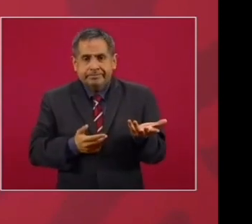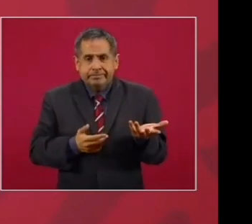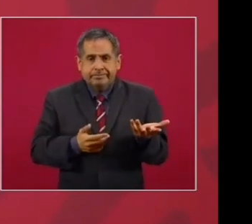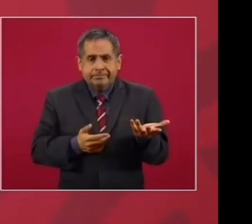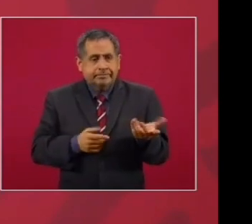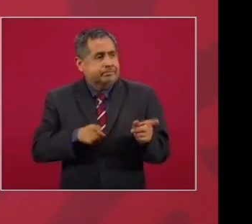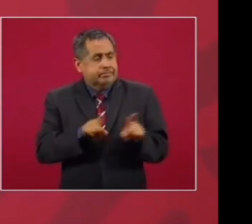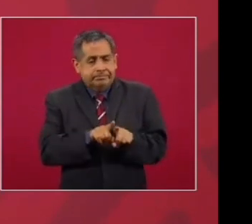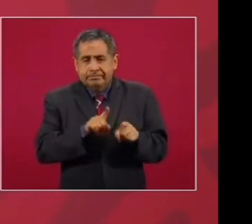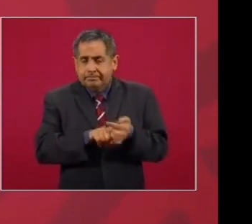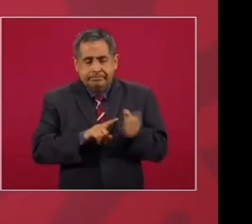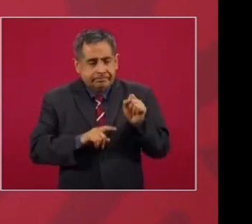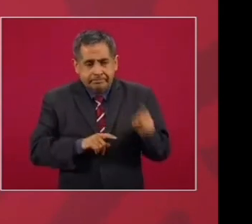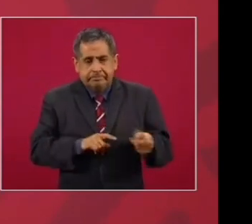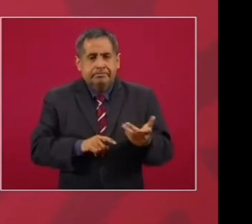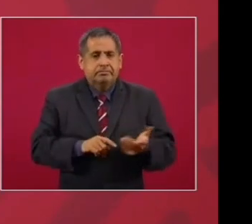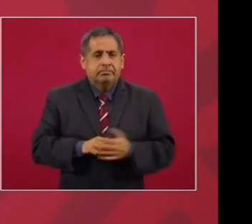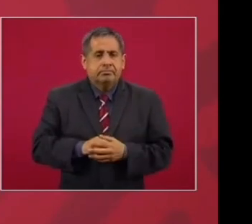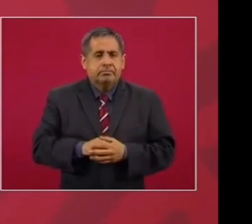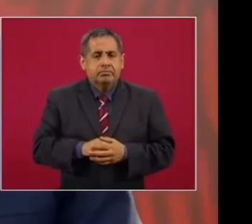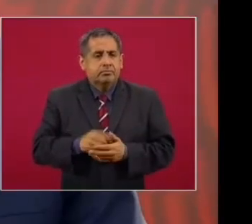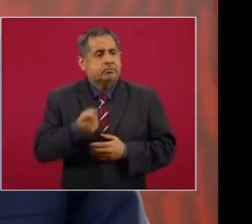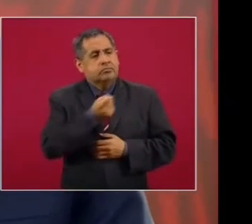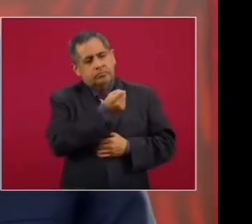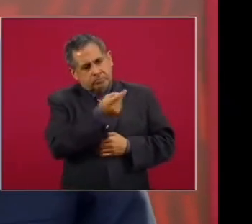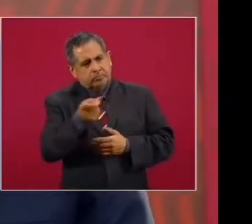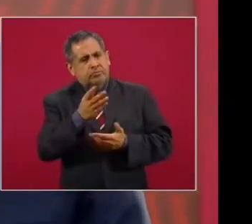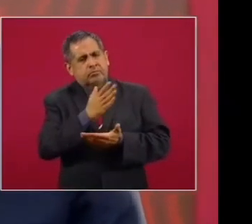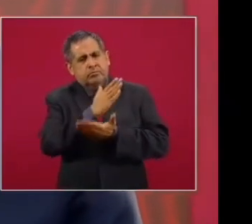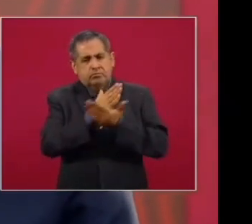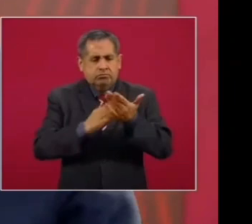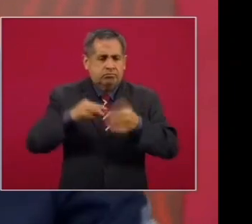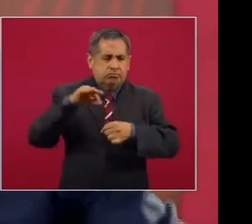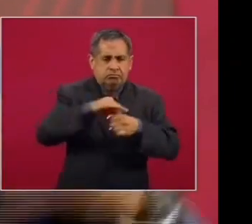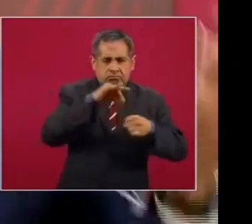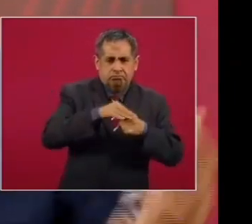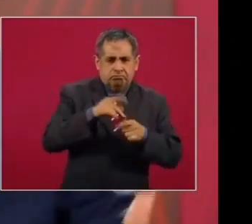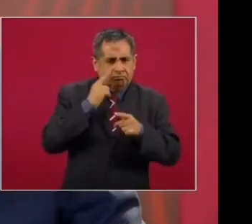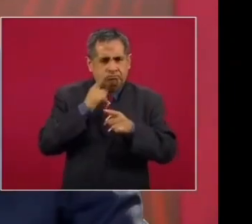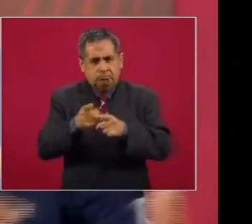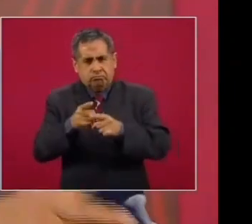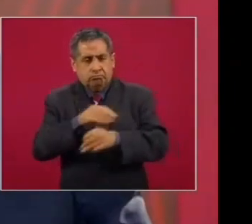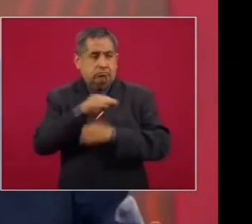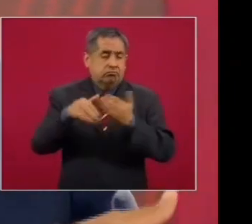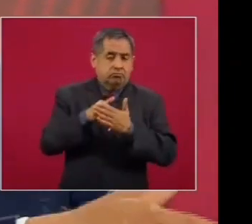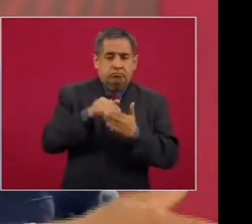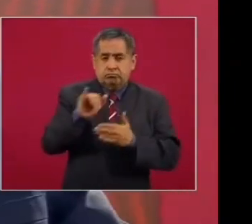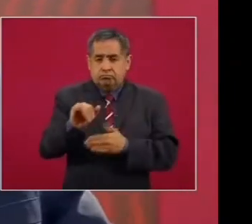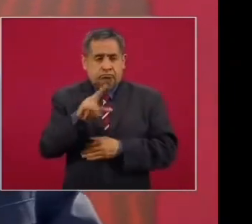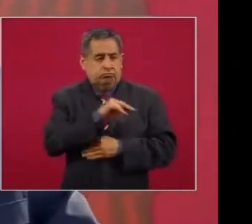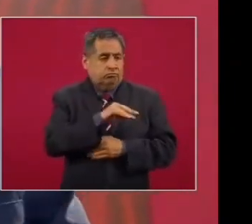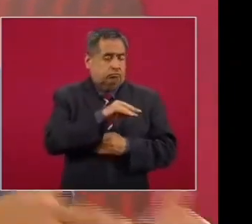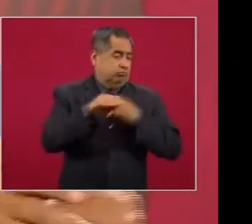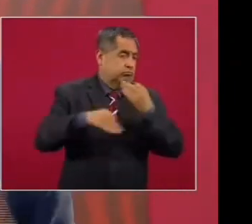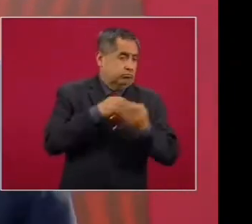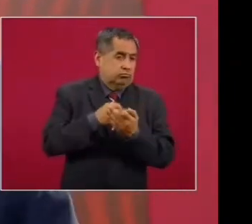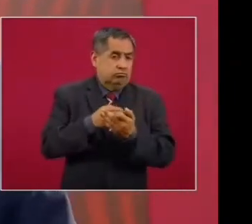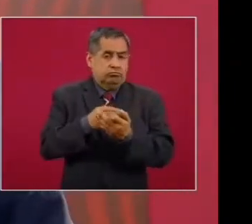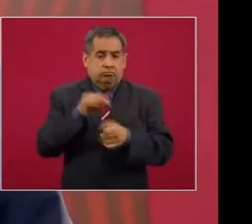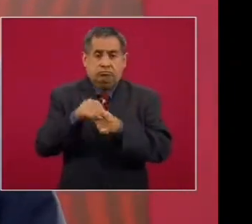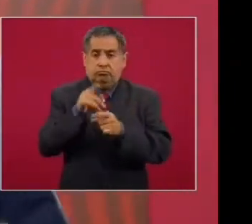Y lo mismo, unos seguramente, si no todos, votaron por